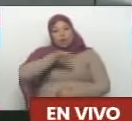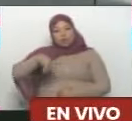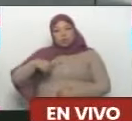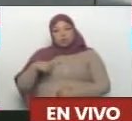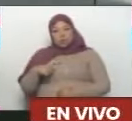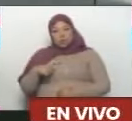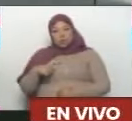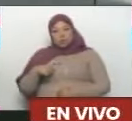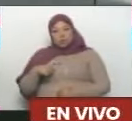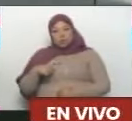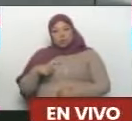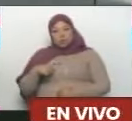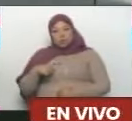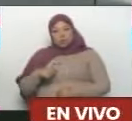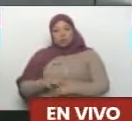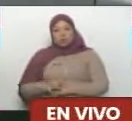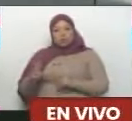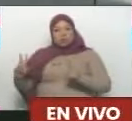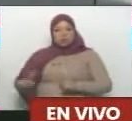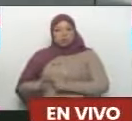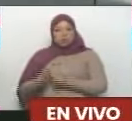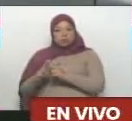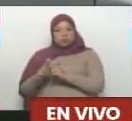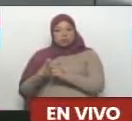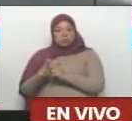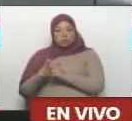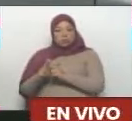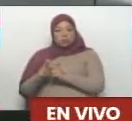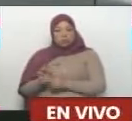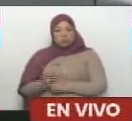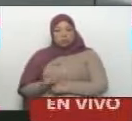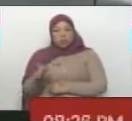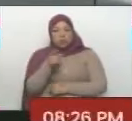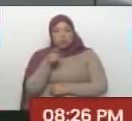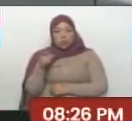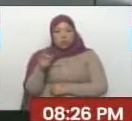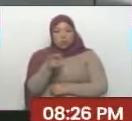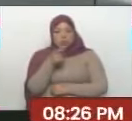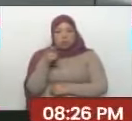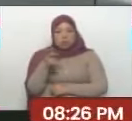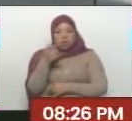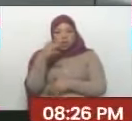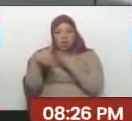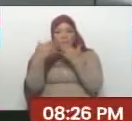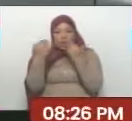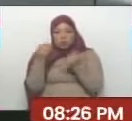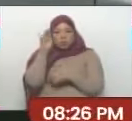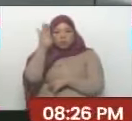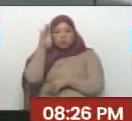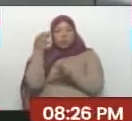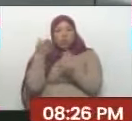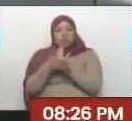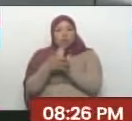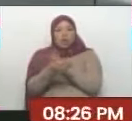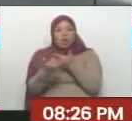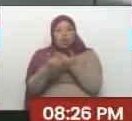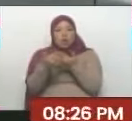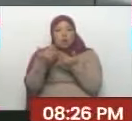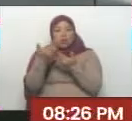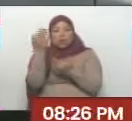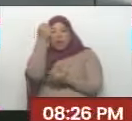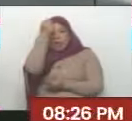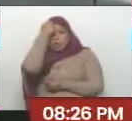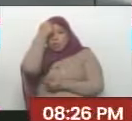nosotros, el encuentro, buscar para llevar adelante la batalla contra la ignorancia,